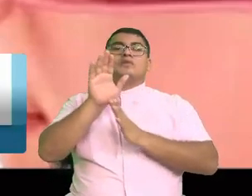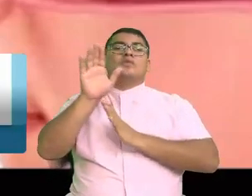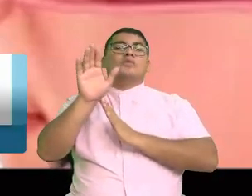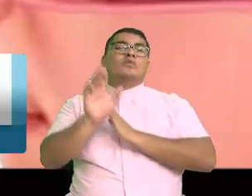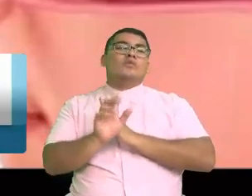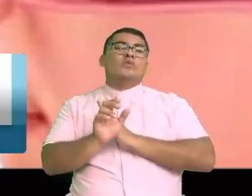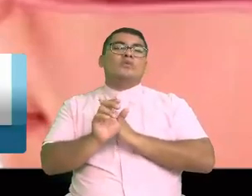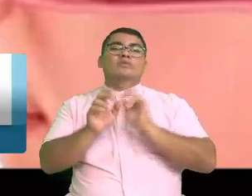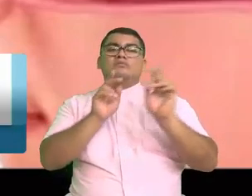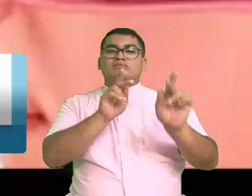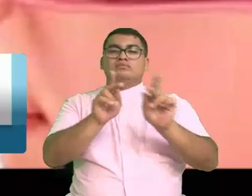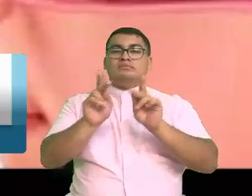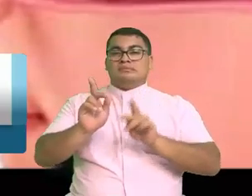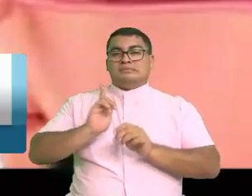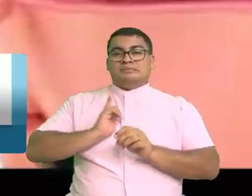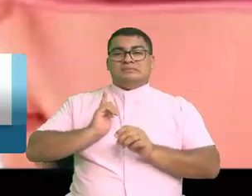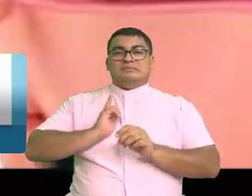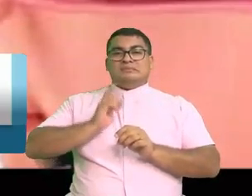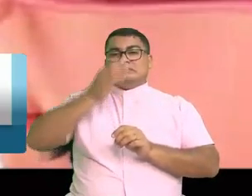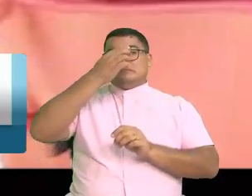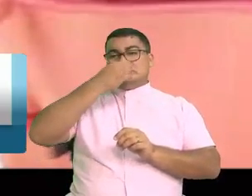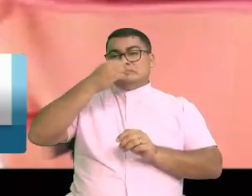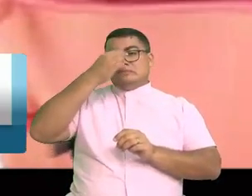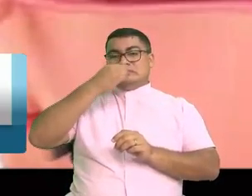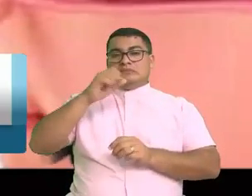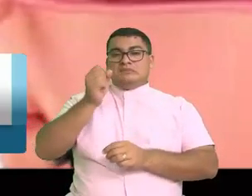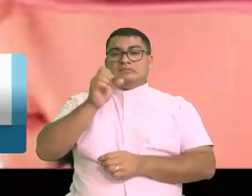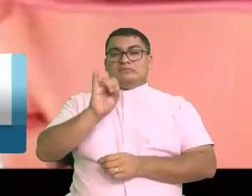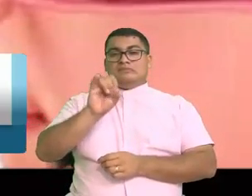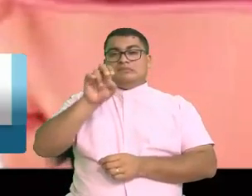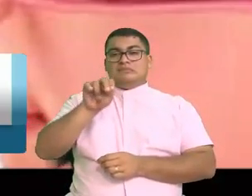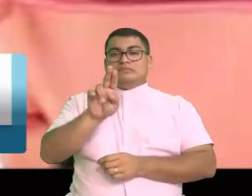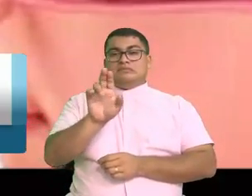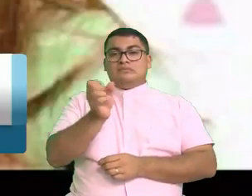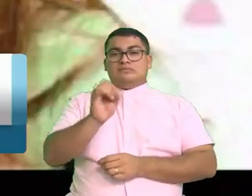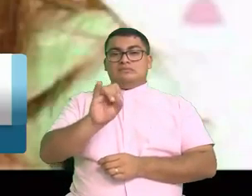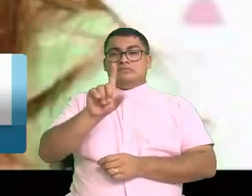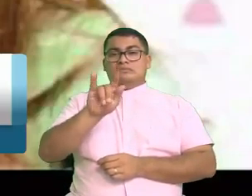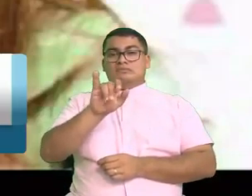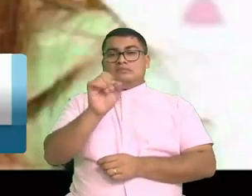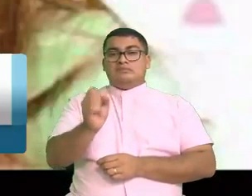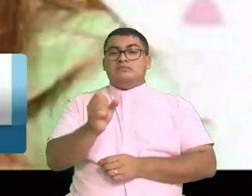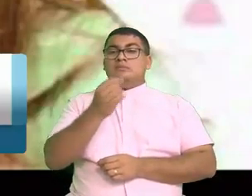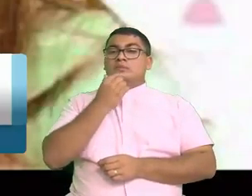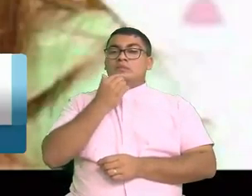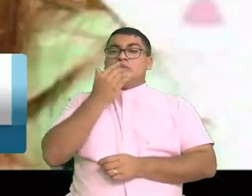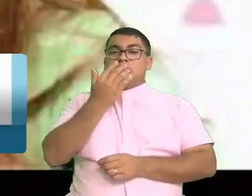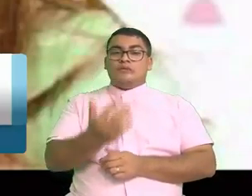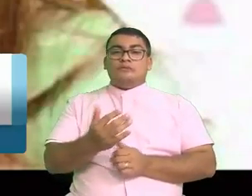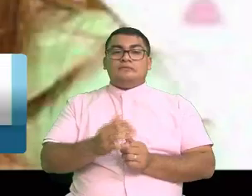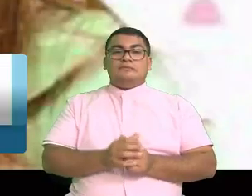con qué frecuencia se da la sinusitis aguda, porque